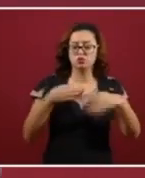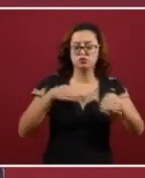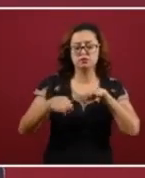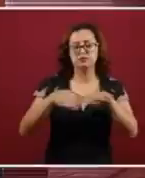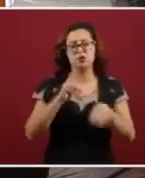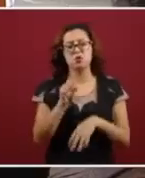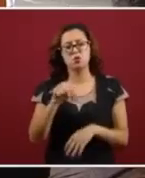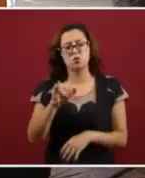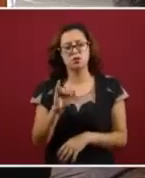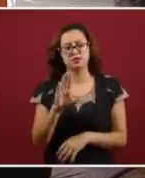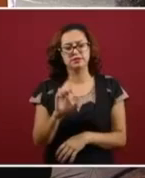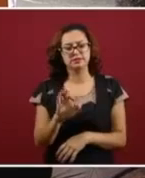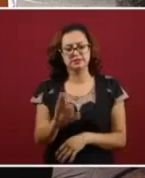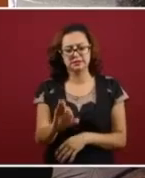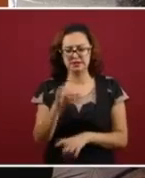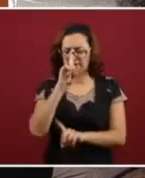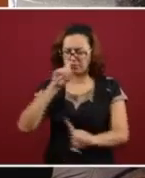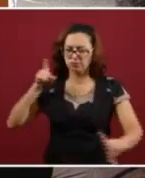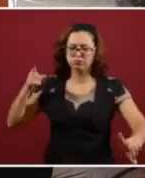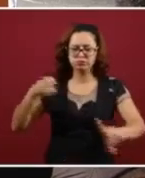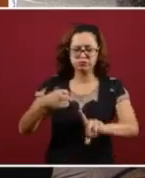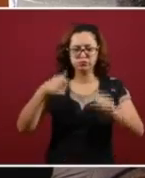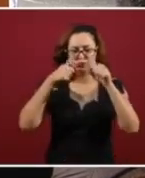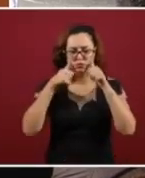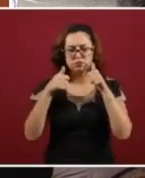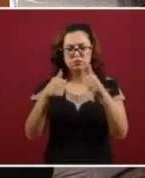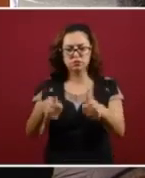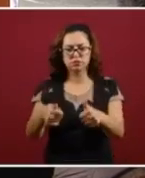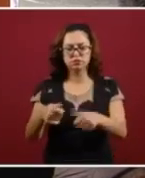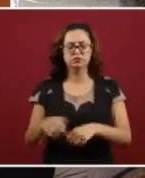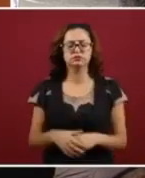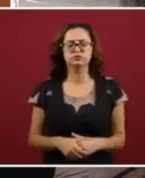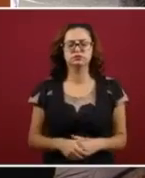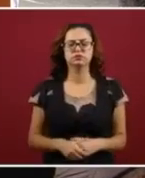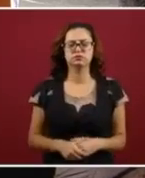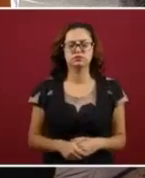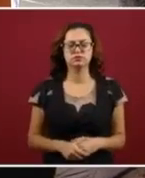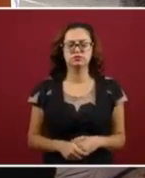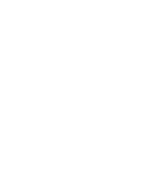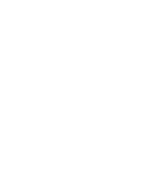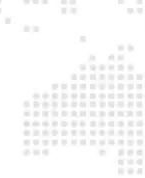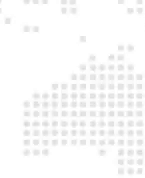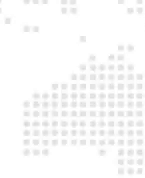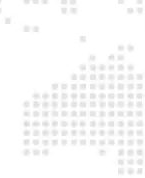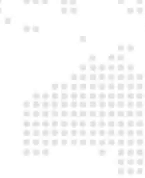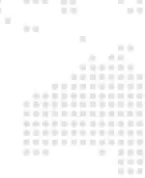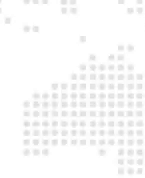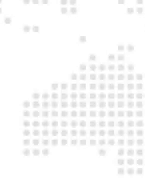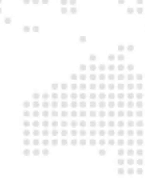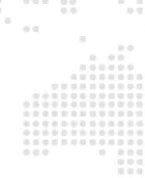para este propósito. Con información de Verónica Torres Lizama, Notimex.